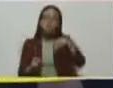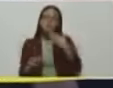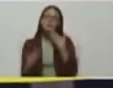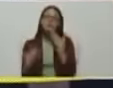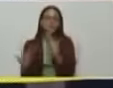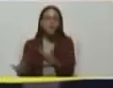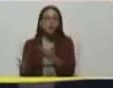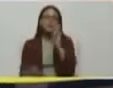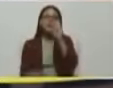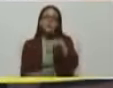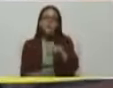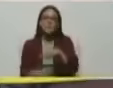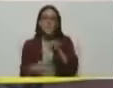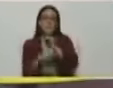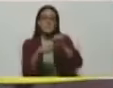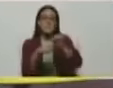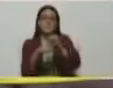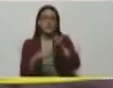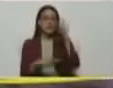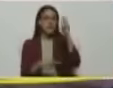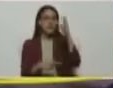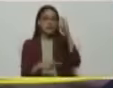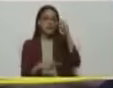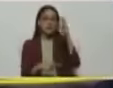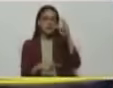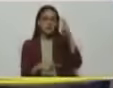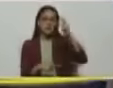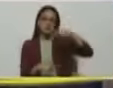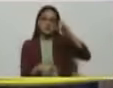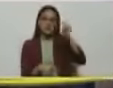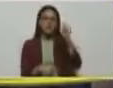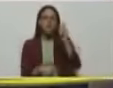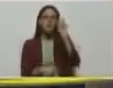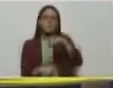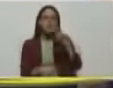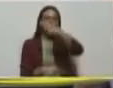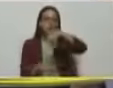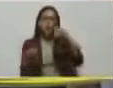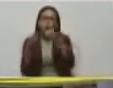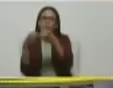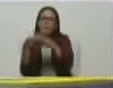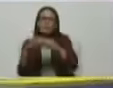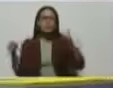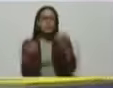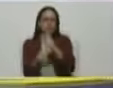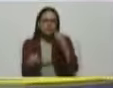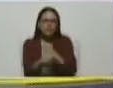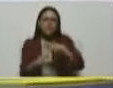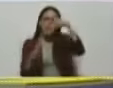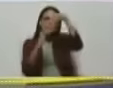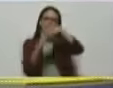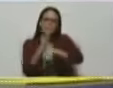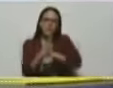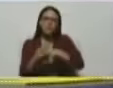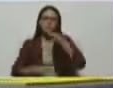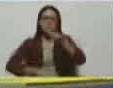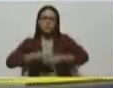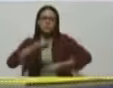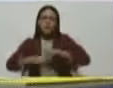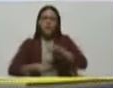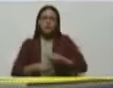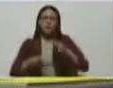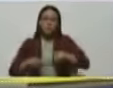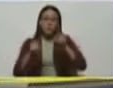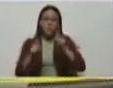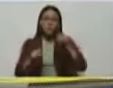al ministro Tellechea y al grupo que ha trabajado de manera denodada para hacer posible